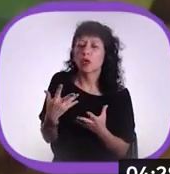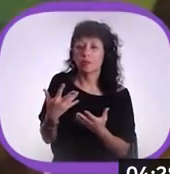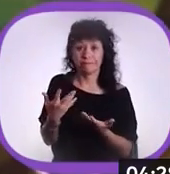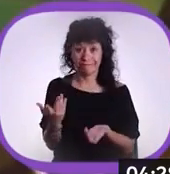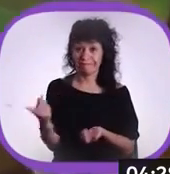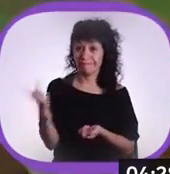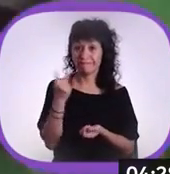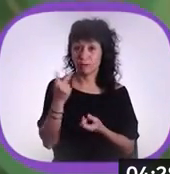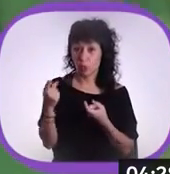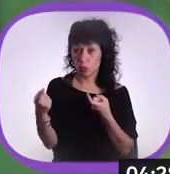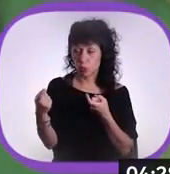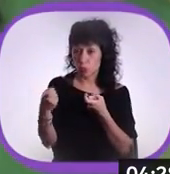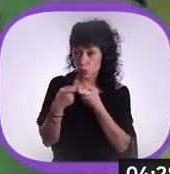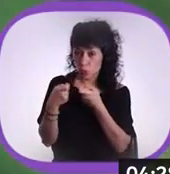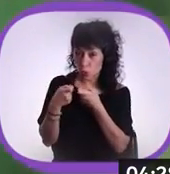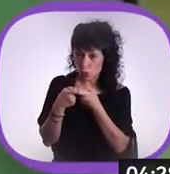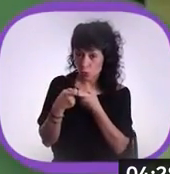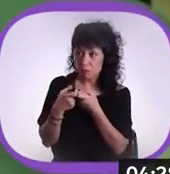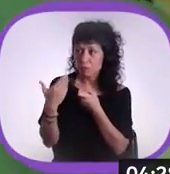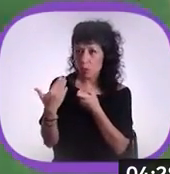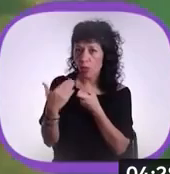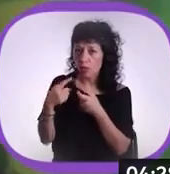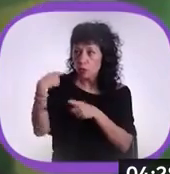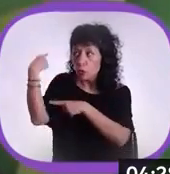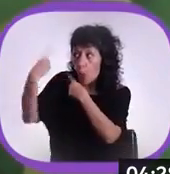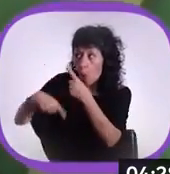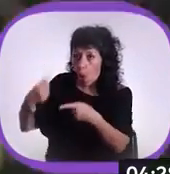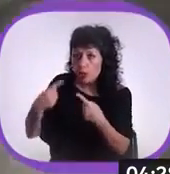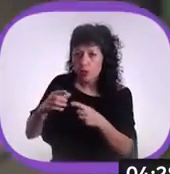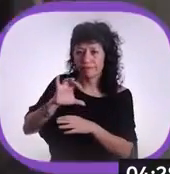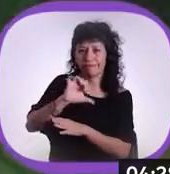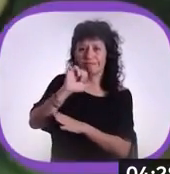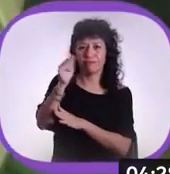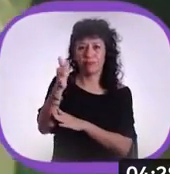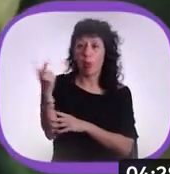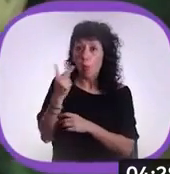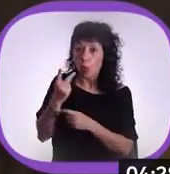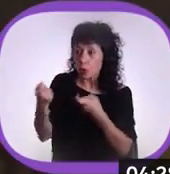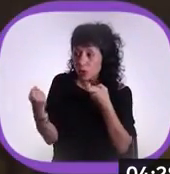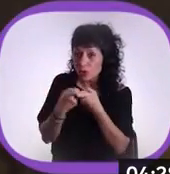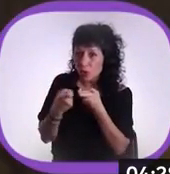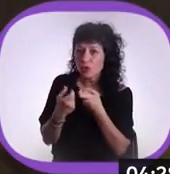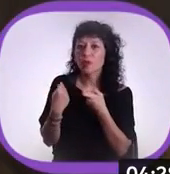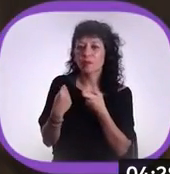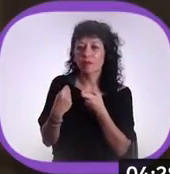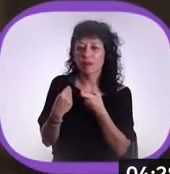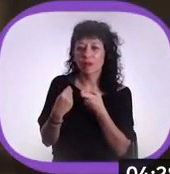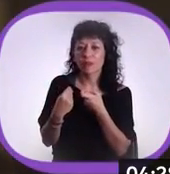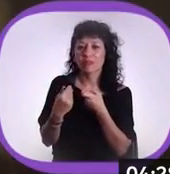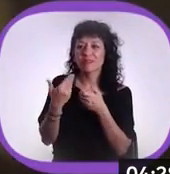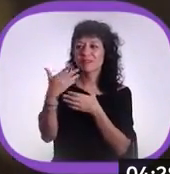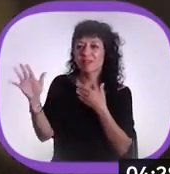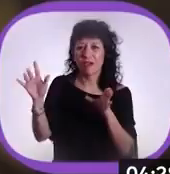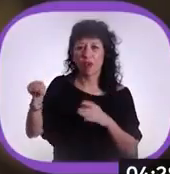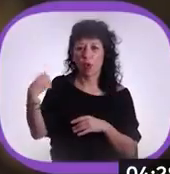Unidos, podemos lograr la victoria de nuestros ancestros. Unámonos y destronemos a Kalus. A cambio, yo